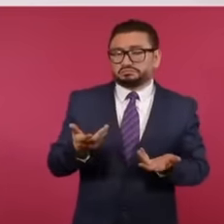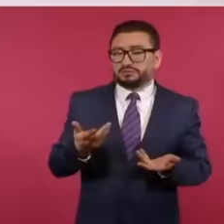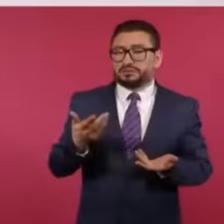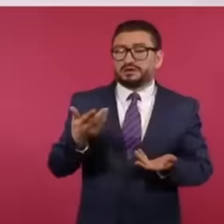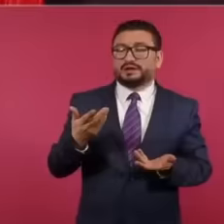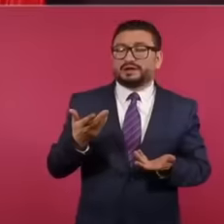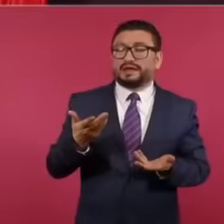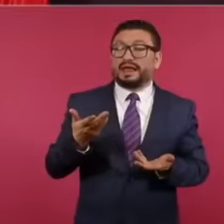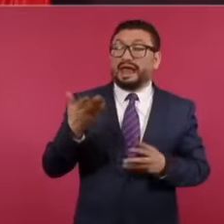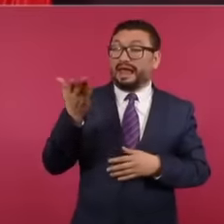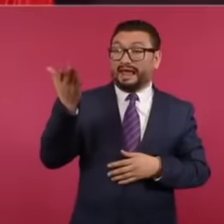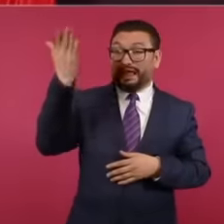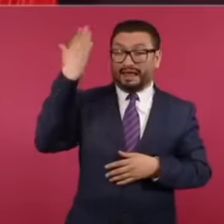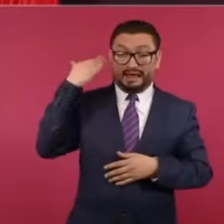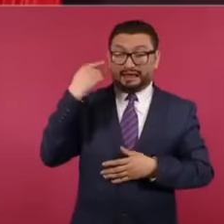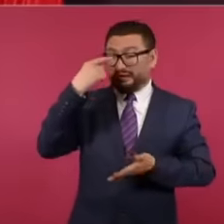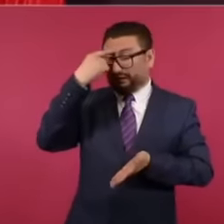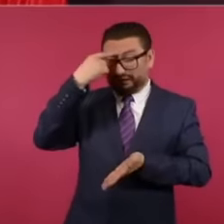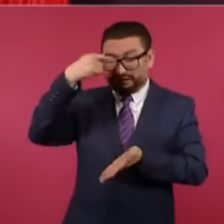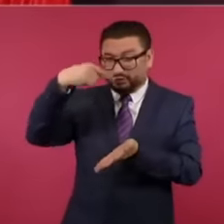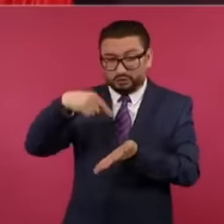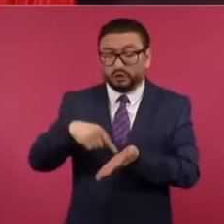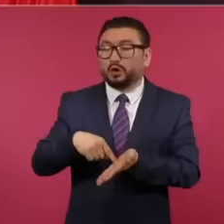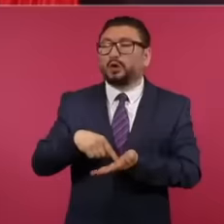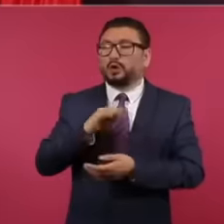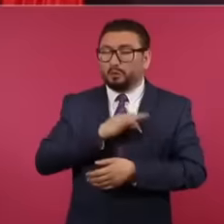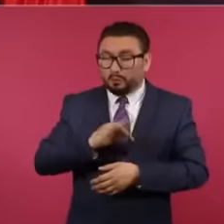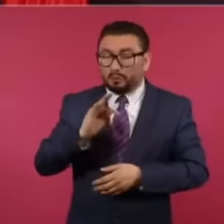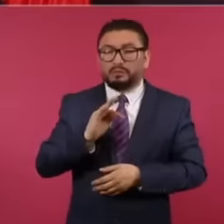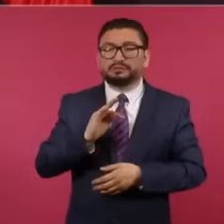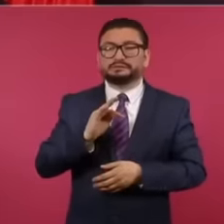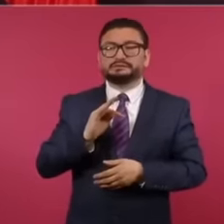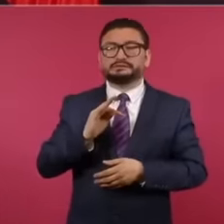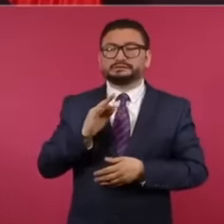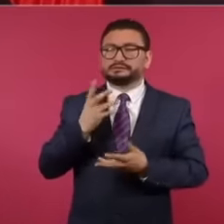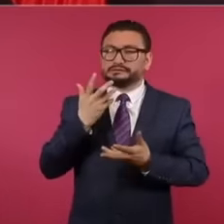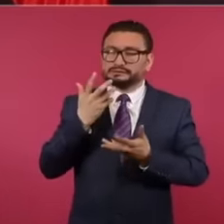cuando no creían que se iba a poder llegar